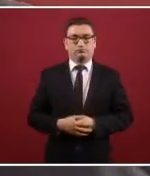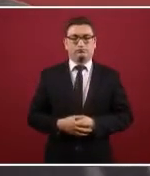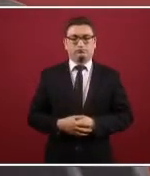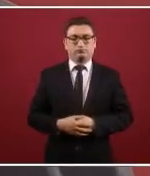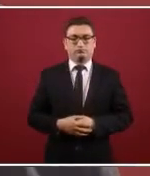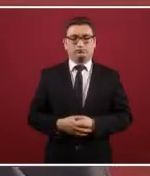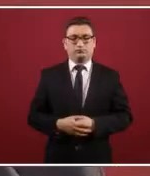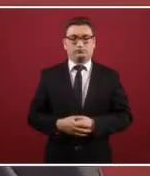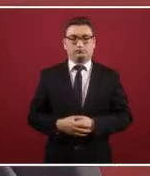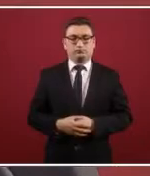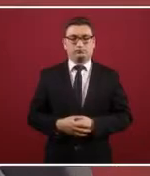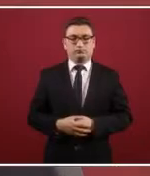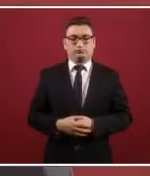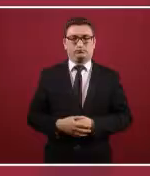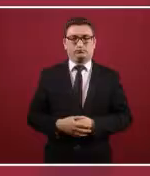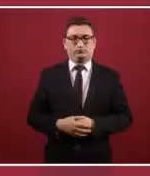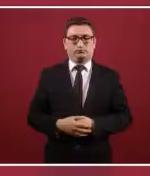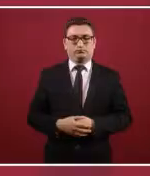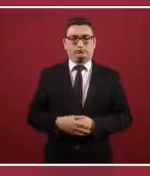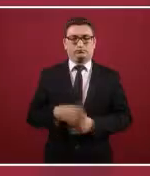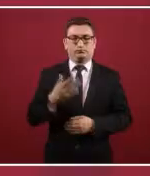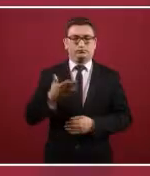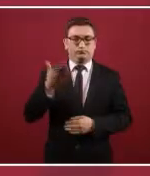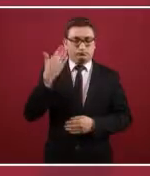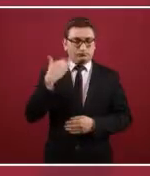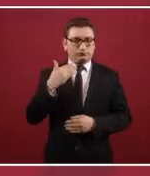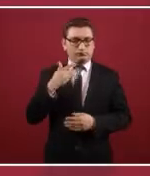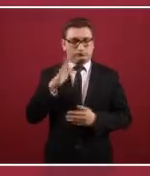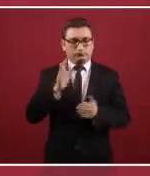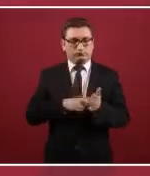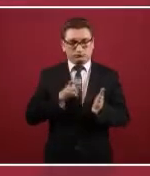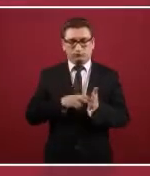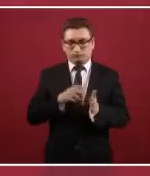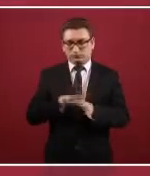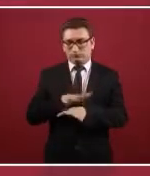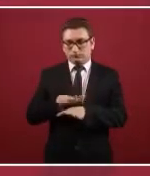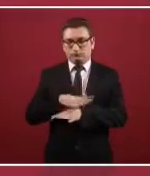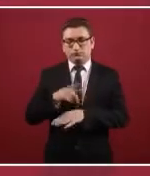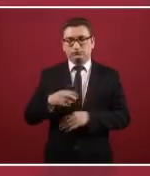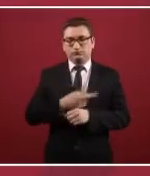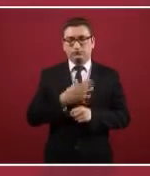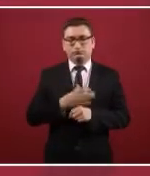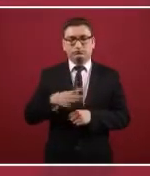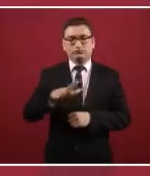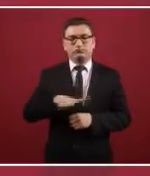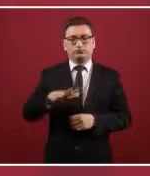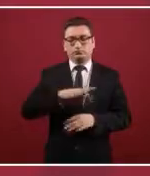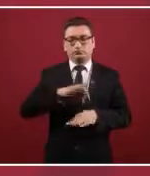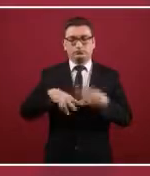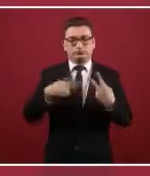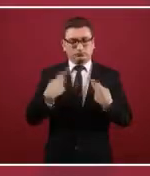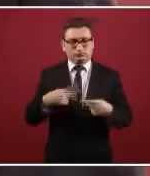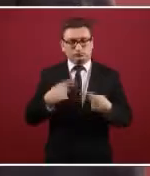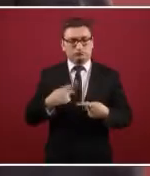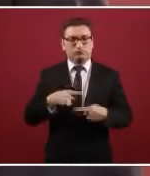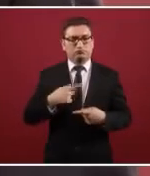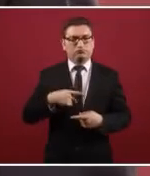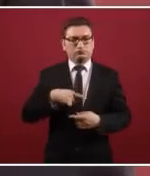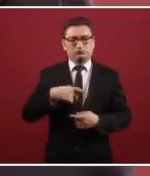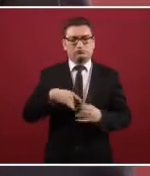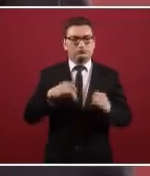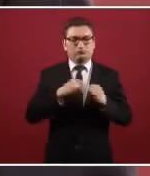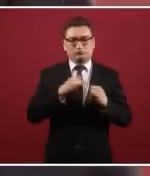En la época de la Reforma y de la República Restaurada, el ciudadano en general conocía la